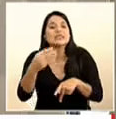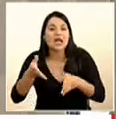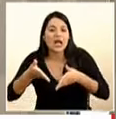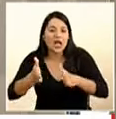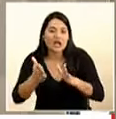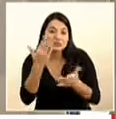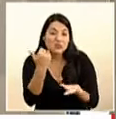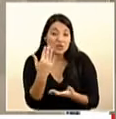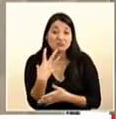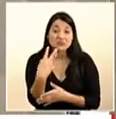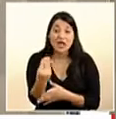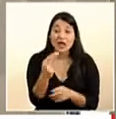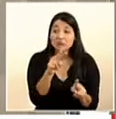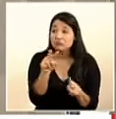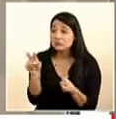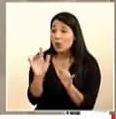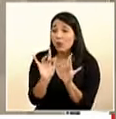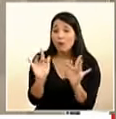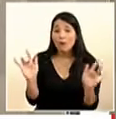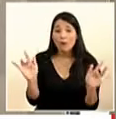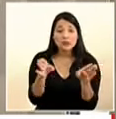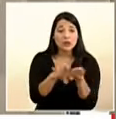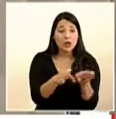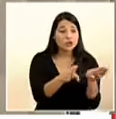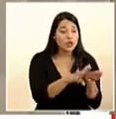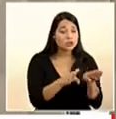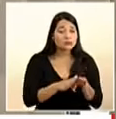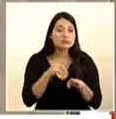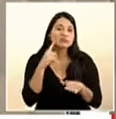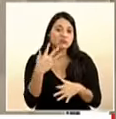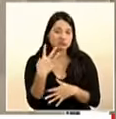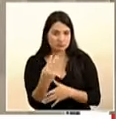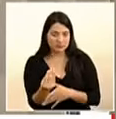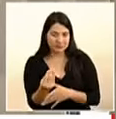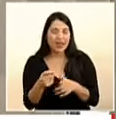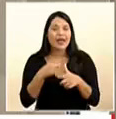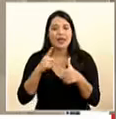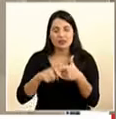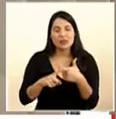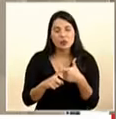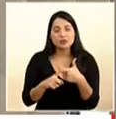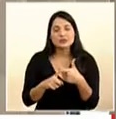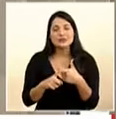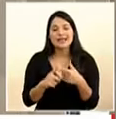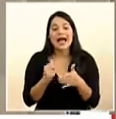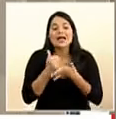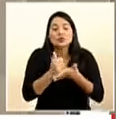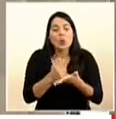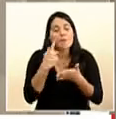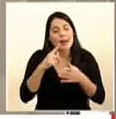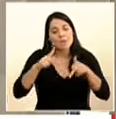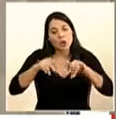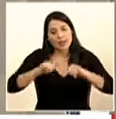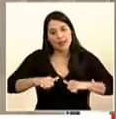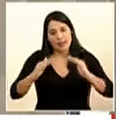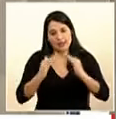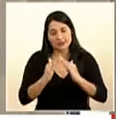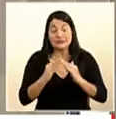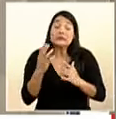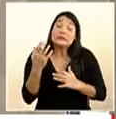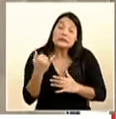nosotros en un mundo ideal en realidad si las personas hicieran toda la conciencia necesaria pues ni siquiera saldrían